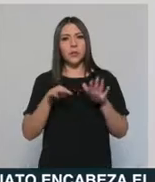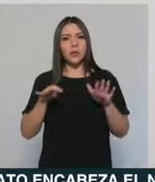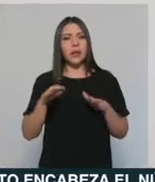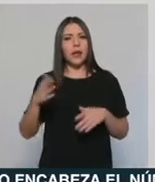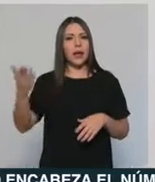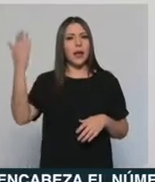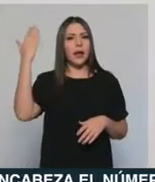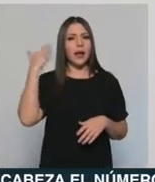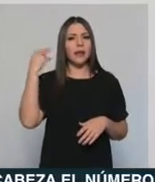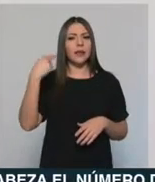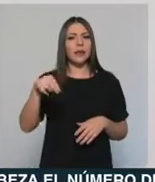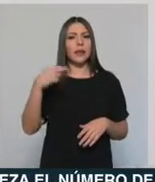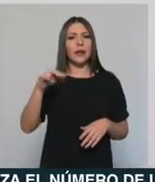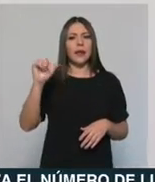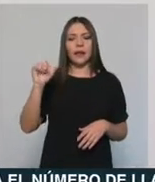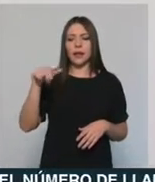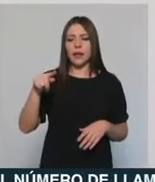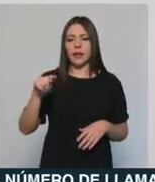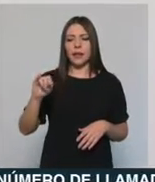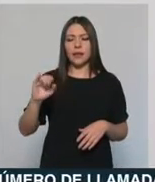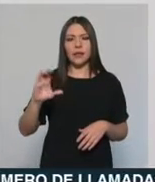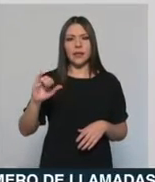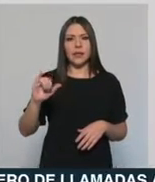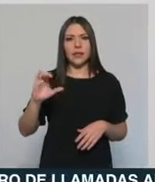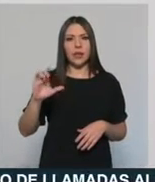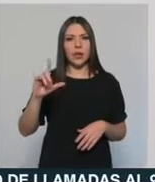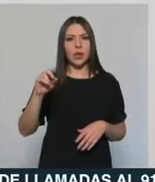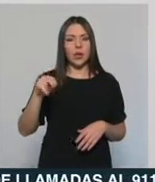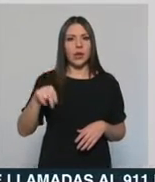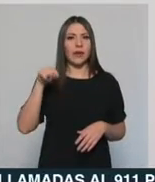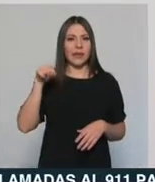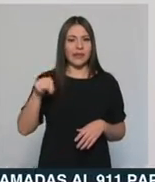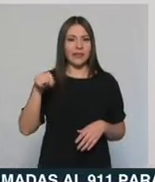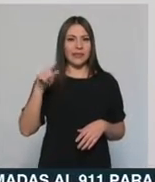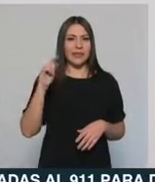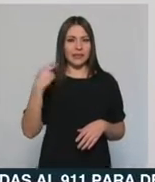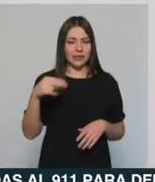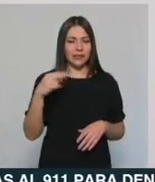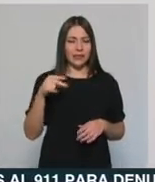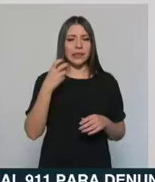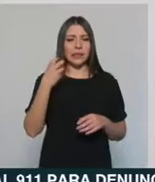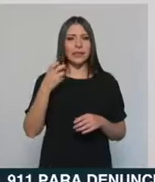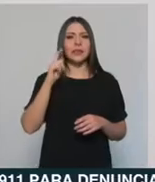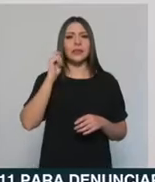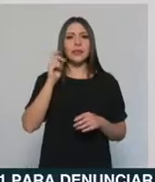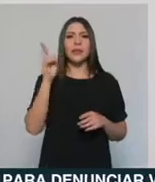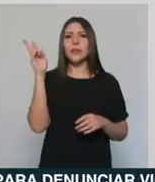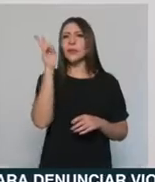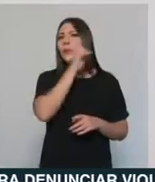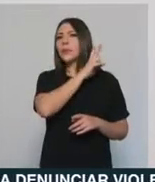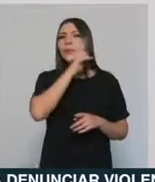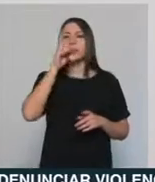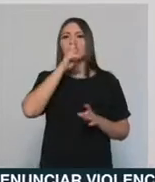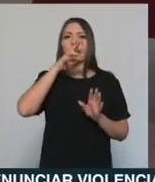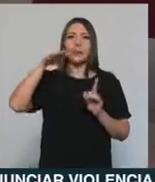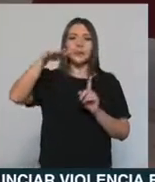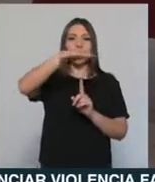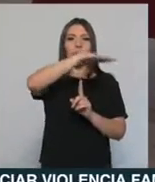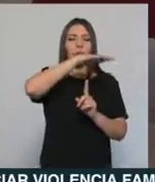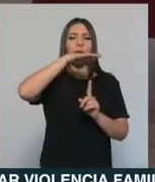los llamados anticiclones, que son masas de aire que se colocan en la parte alta de la atmósfera y evita que haya